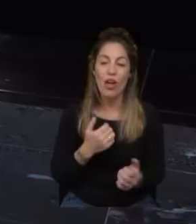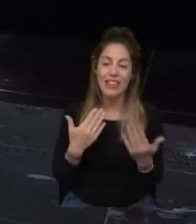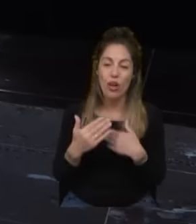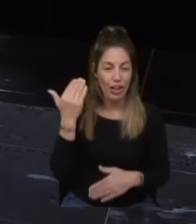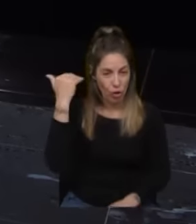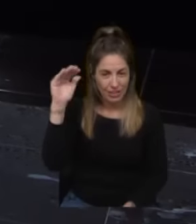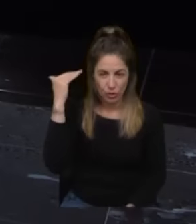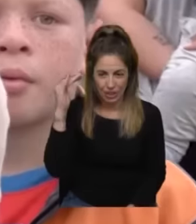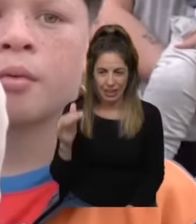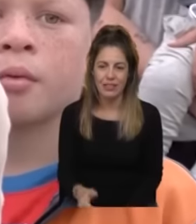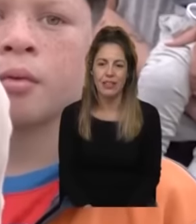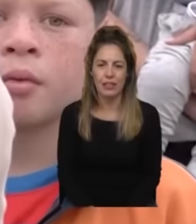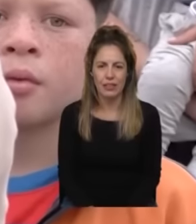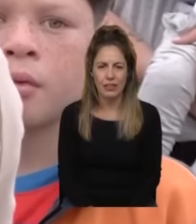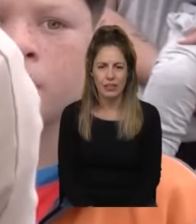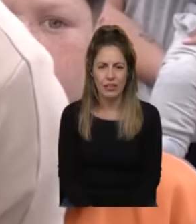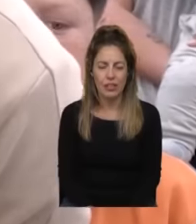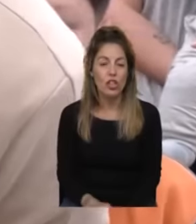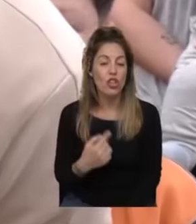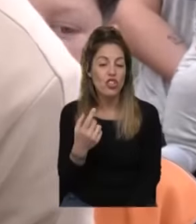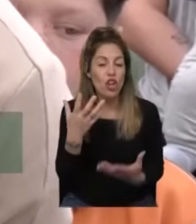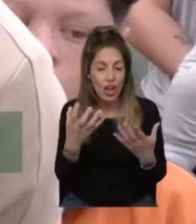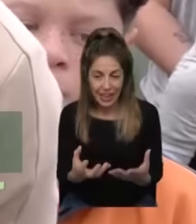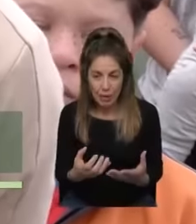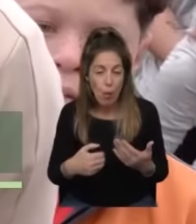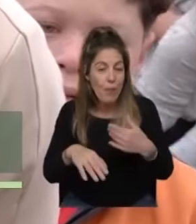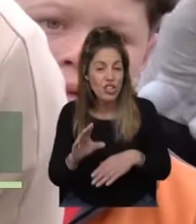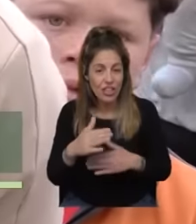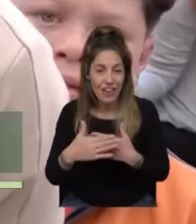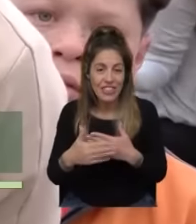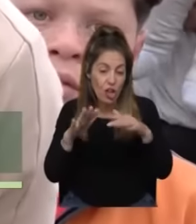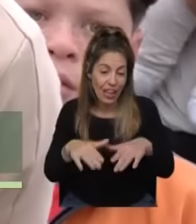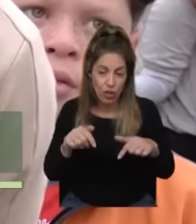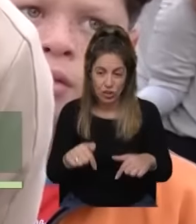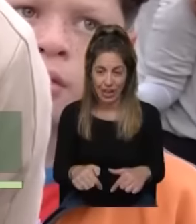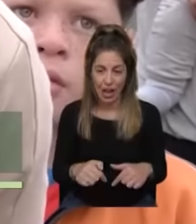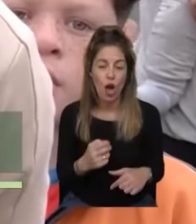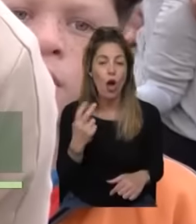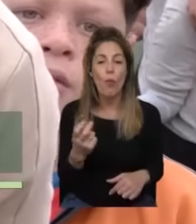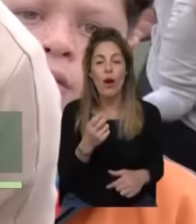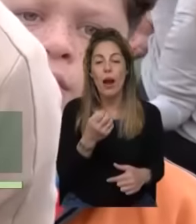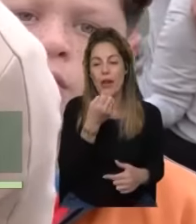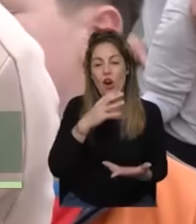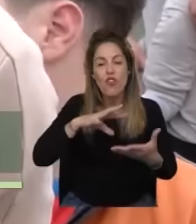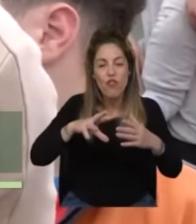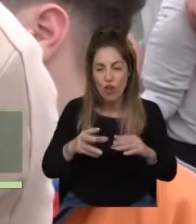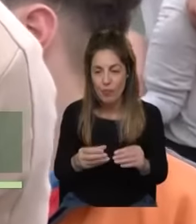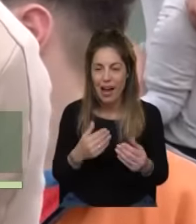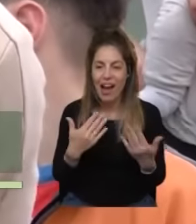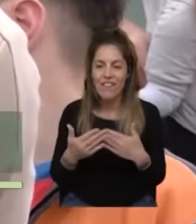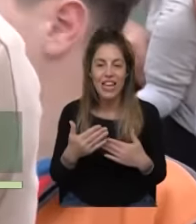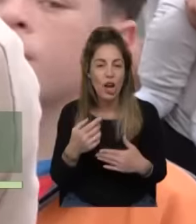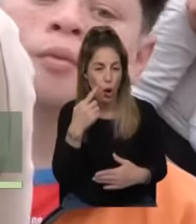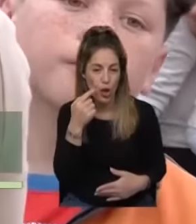las autoridades. O sea, lo que nosotros queremos más que nada, la mayoría de los vecinos, es quedarnos acá. Buscar la mejor forma, hablar con el